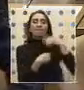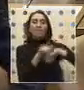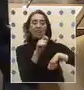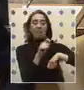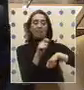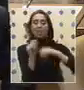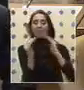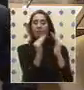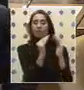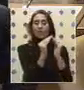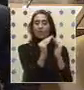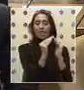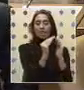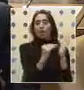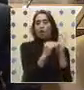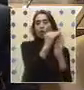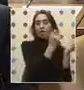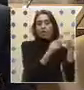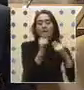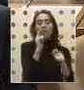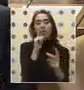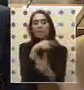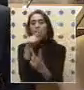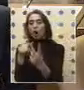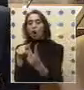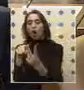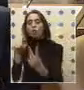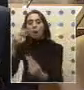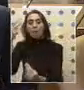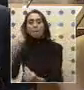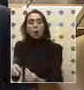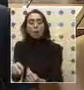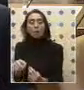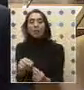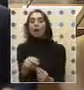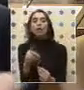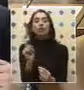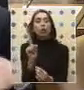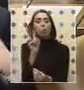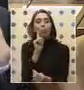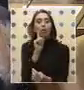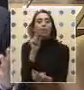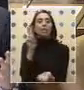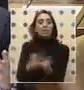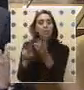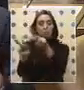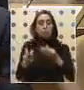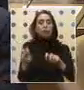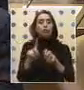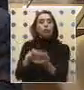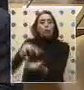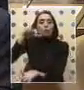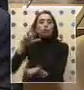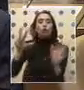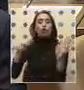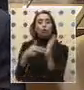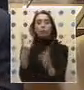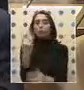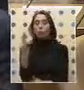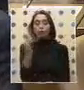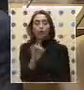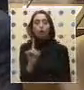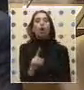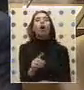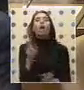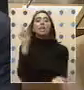su vivienda, al tener otra propiedad, se ve grabado no porque tenga 8.000 unidades de fomento de exceso, sino porque simplemente